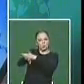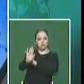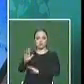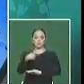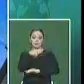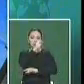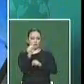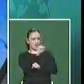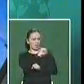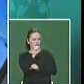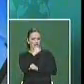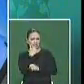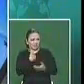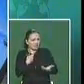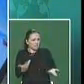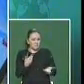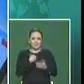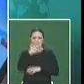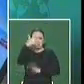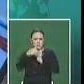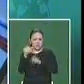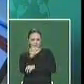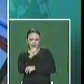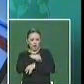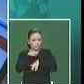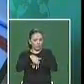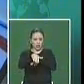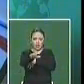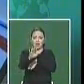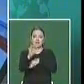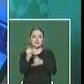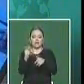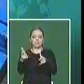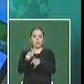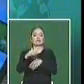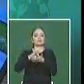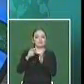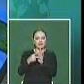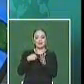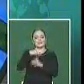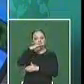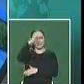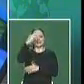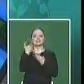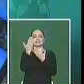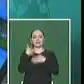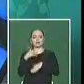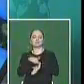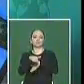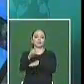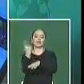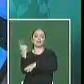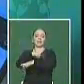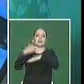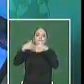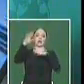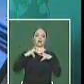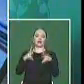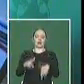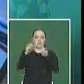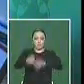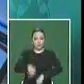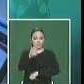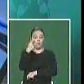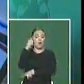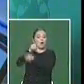la restricción, salen 5 mil vehículos de circulación, lo cual mejoraría la movilidad y tendrían más días para descansar. Afirman que en